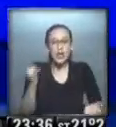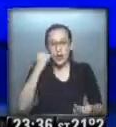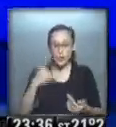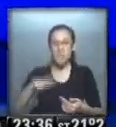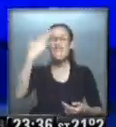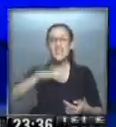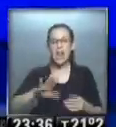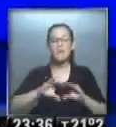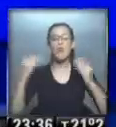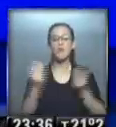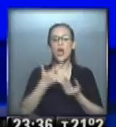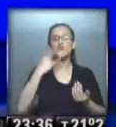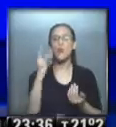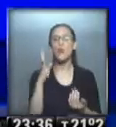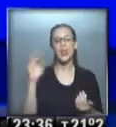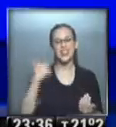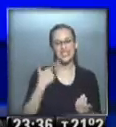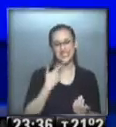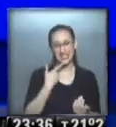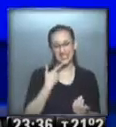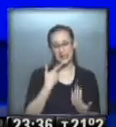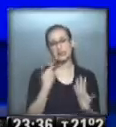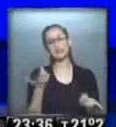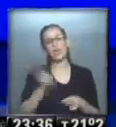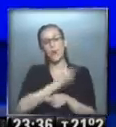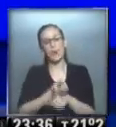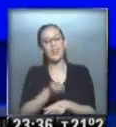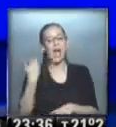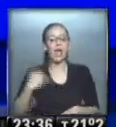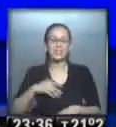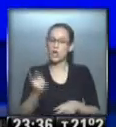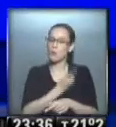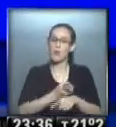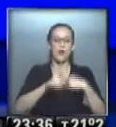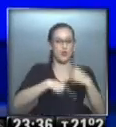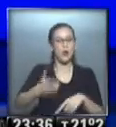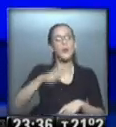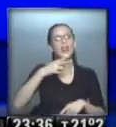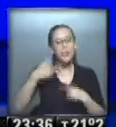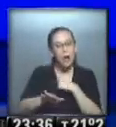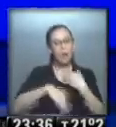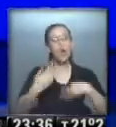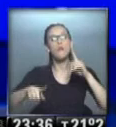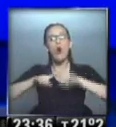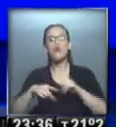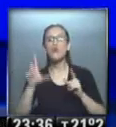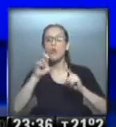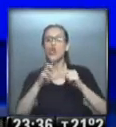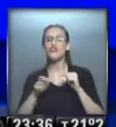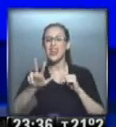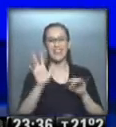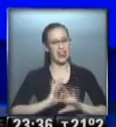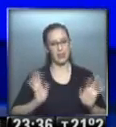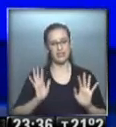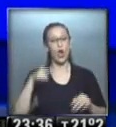de este Mundial Sub-17, y por el contrario, el que no puede seguir es Argentina, que el viernes va a disputar el tercer puesto para tratar de llegar al podio